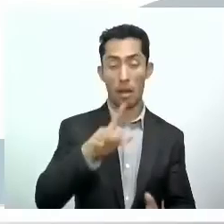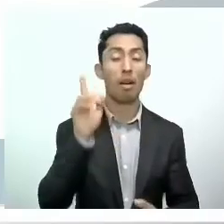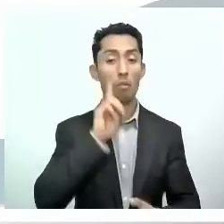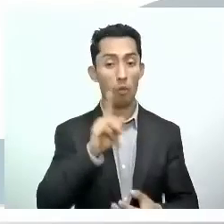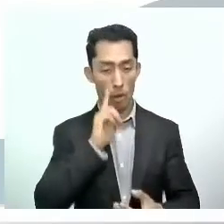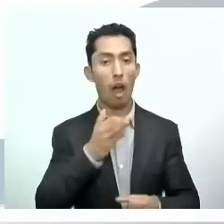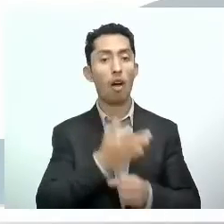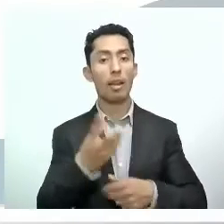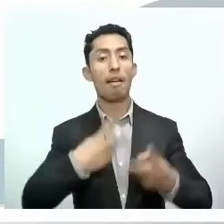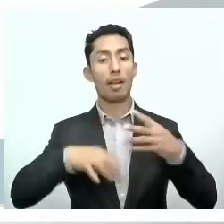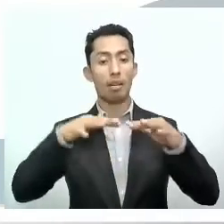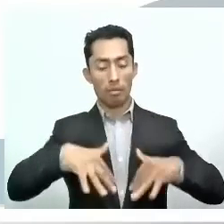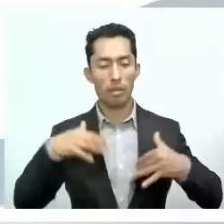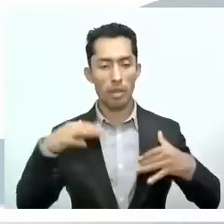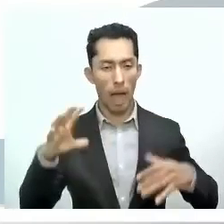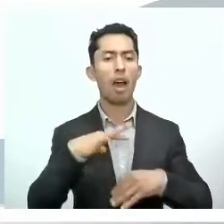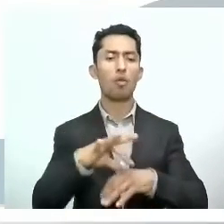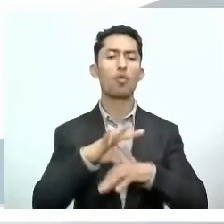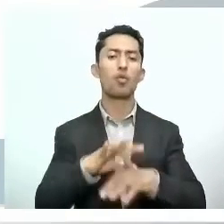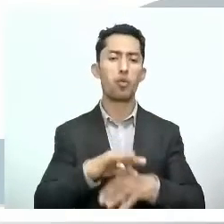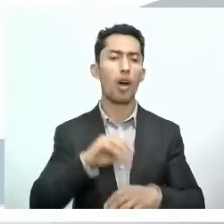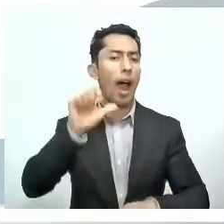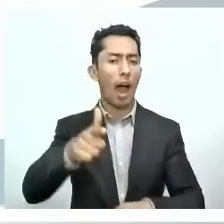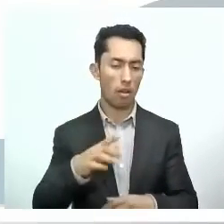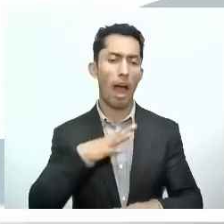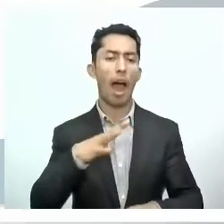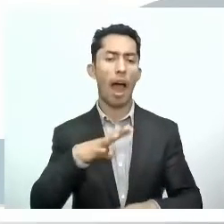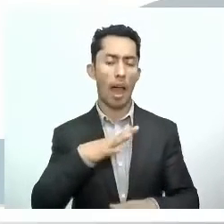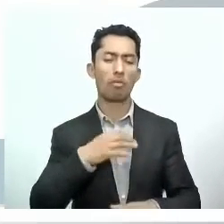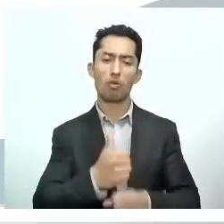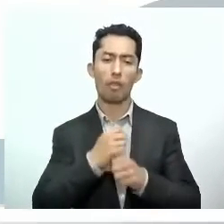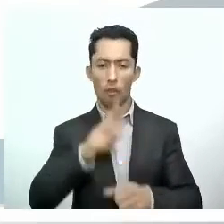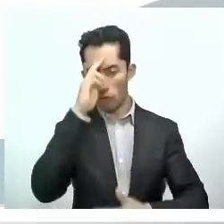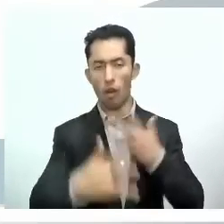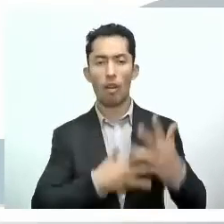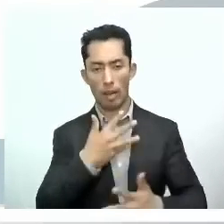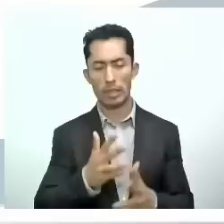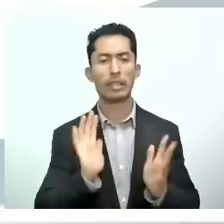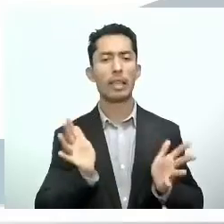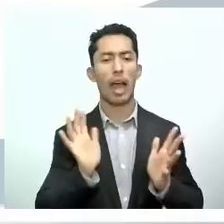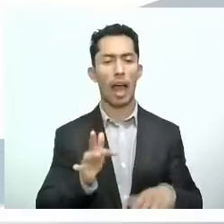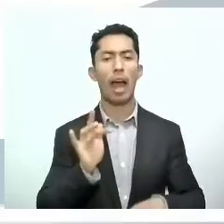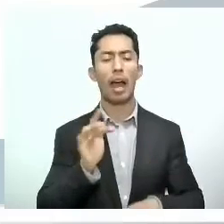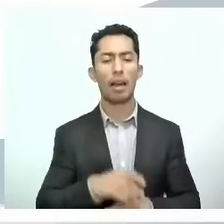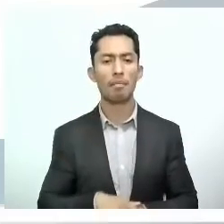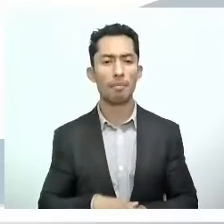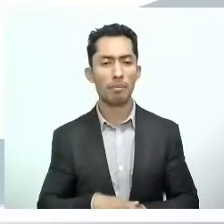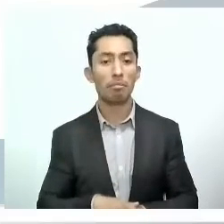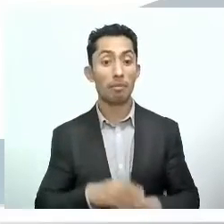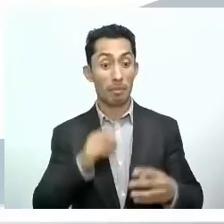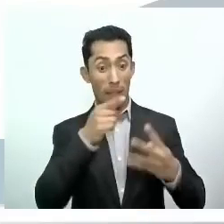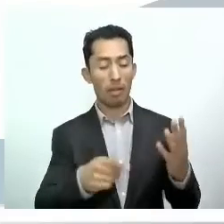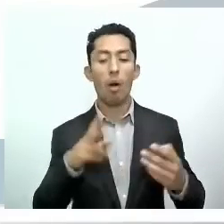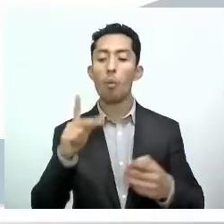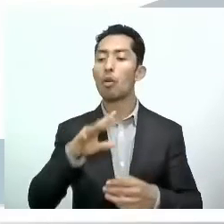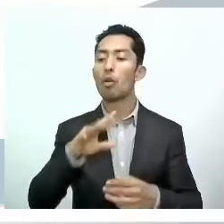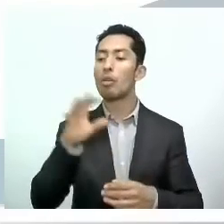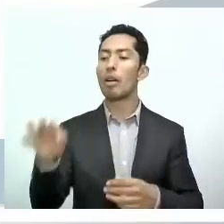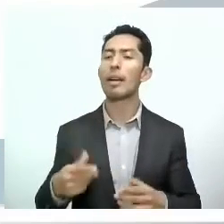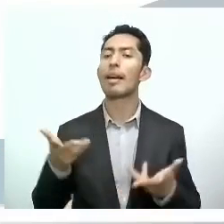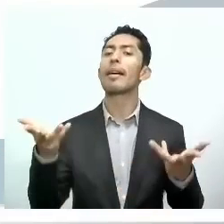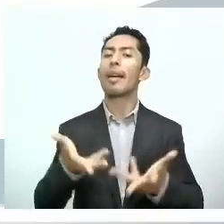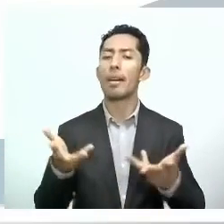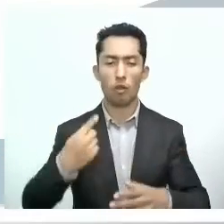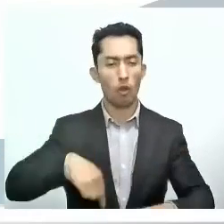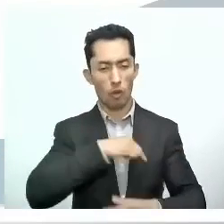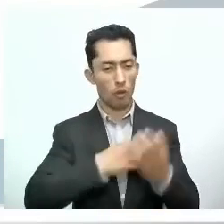aquí hemos vivido alguna situación de violencia. Y frente a esto, ¿qué está haciendo el Poder Judicial? Hicimos un análisis